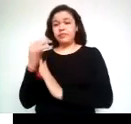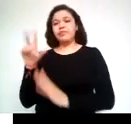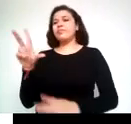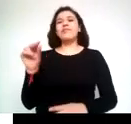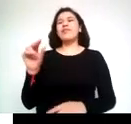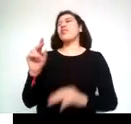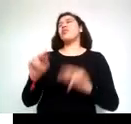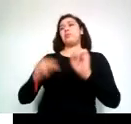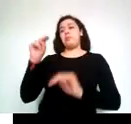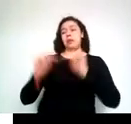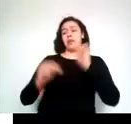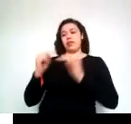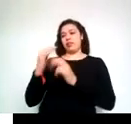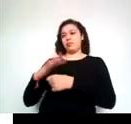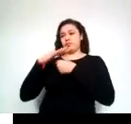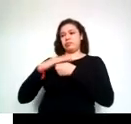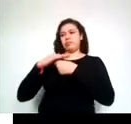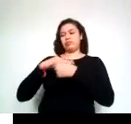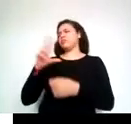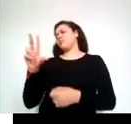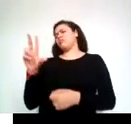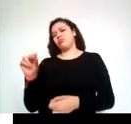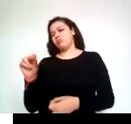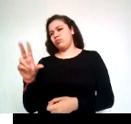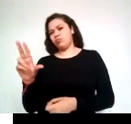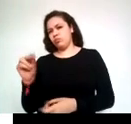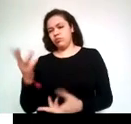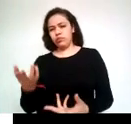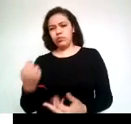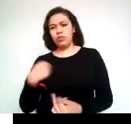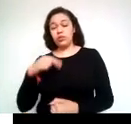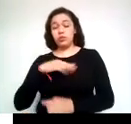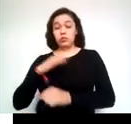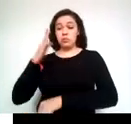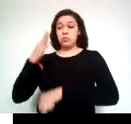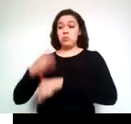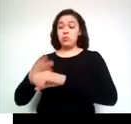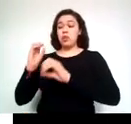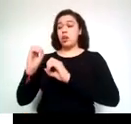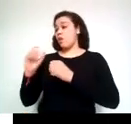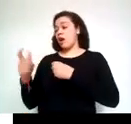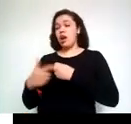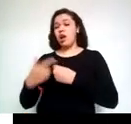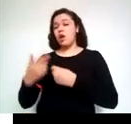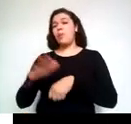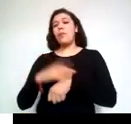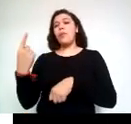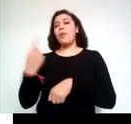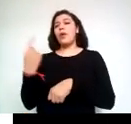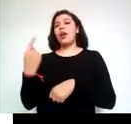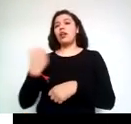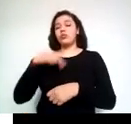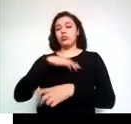estrés a través de esta norma, no nos van a multar o a sancionar porque estamos viviendo en un